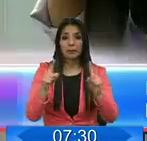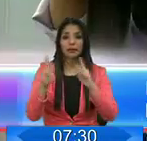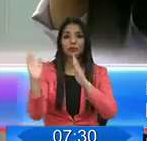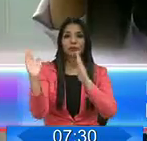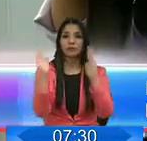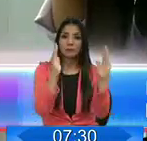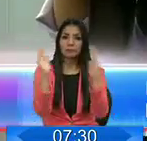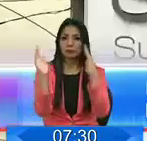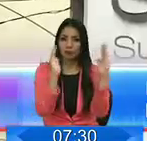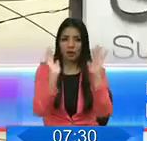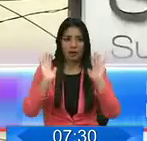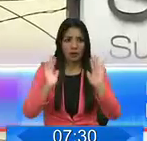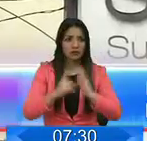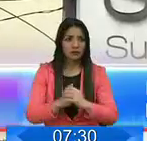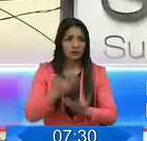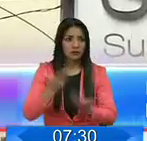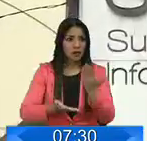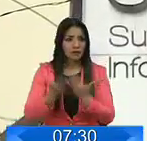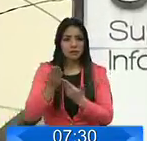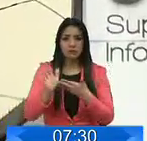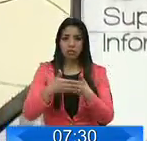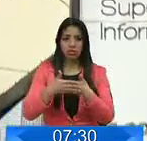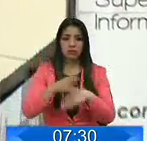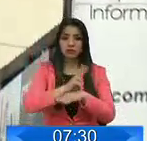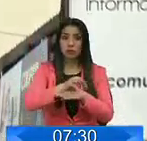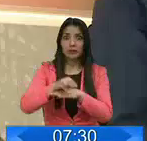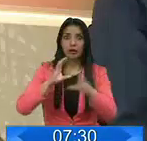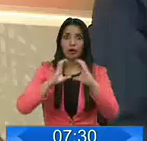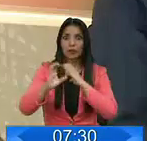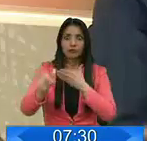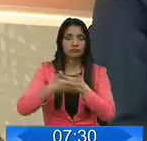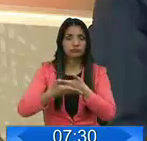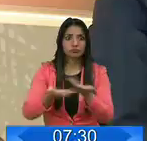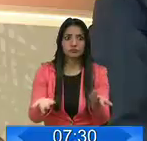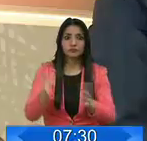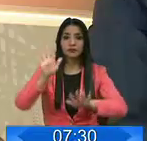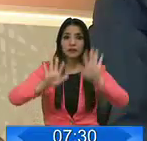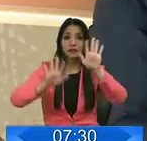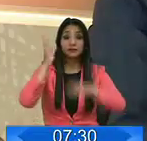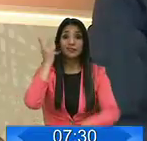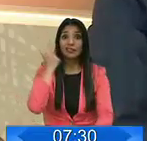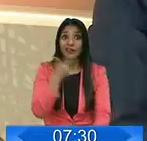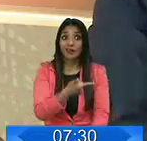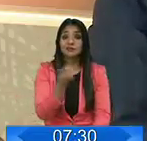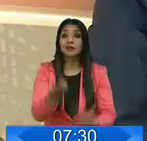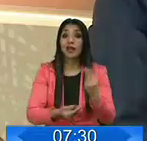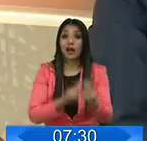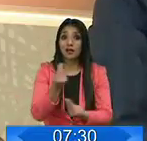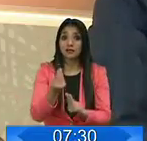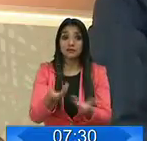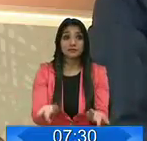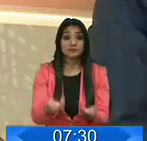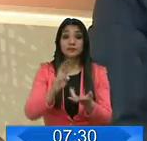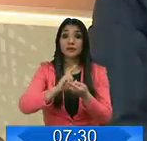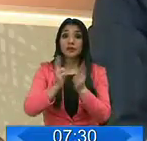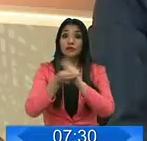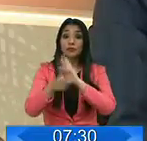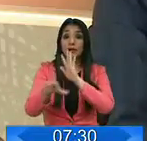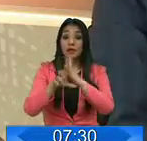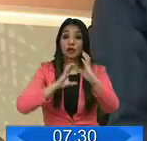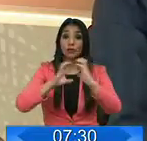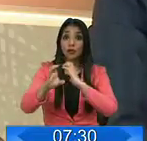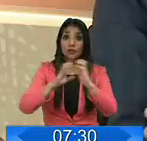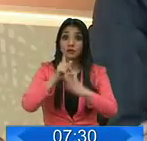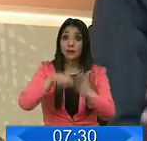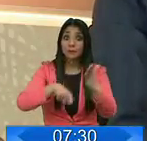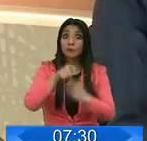la posibilidad del eventual cierre de esta superintendencia. Unos 15 días posiblemente sale promulgada la reforma a la ley de comunicación, con lo que